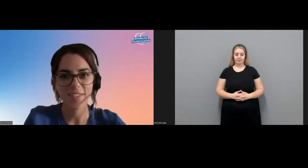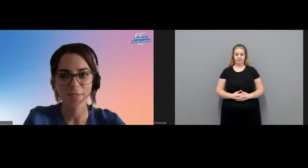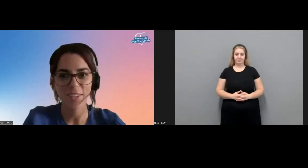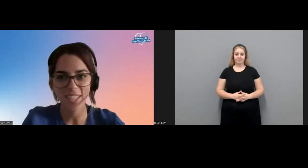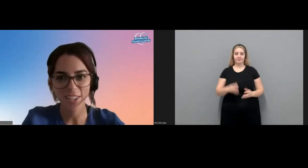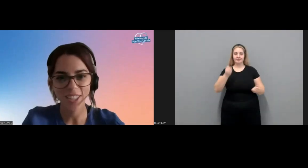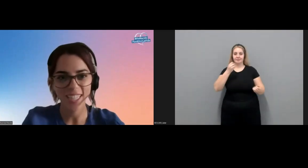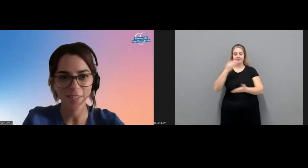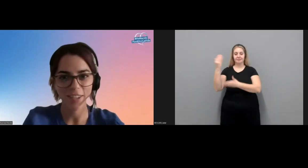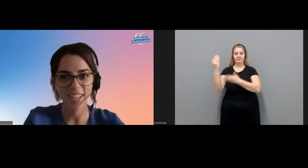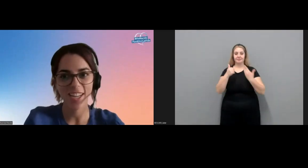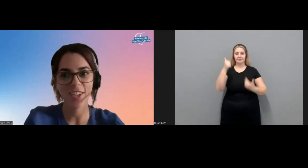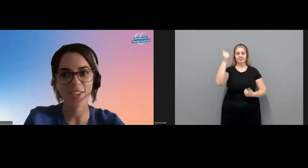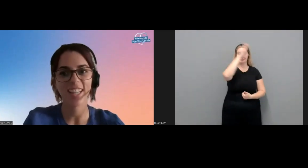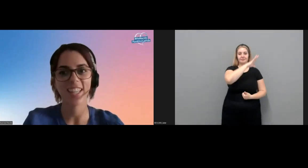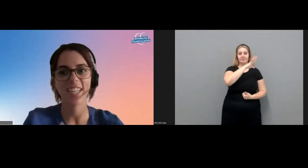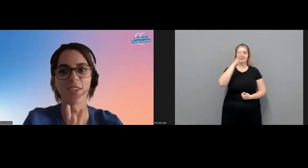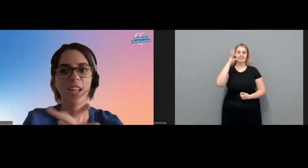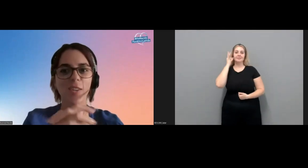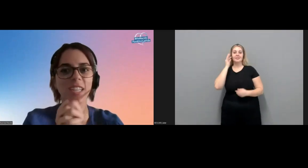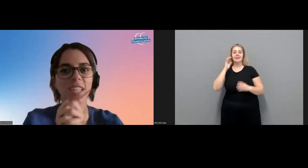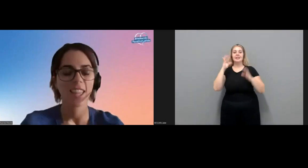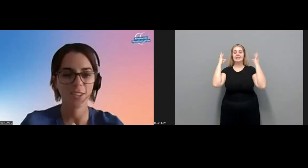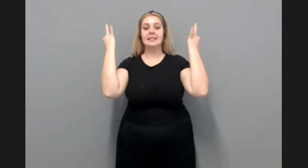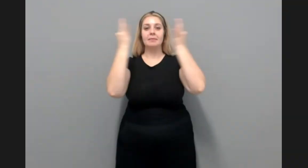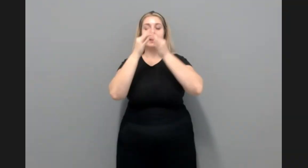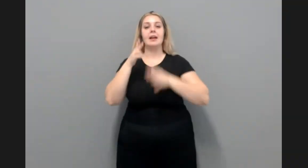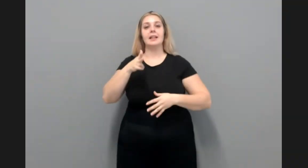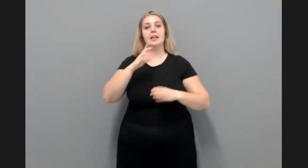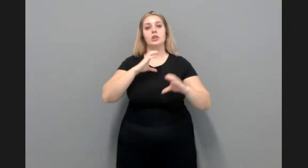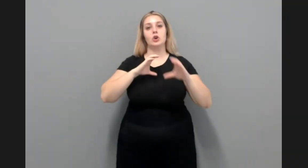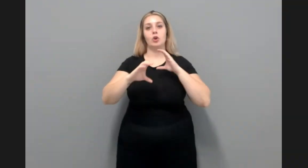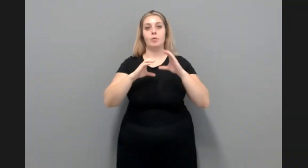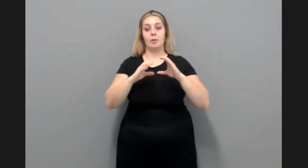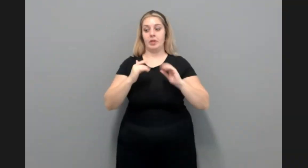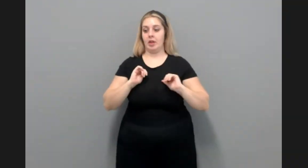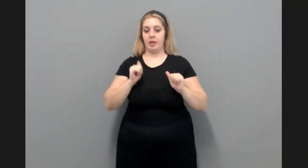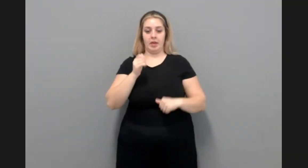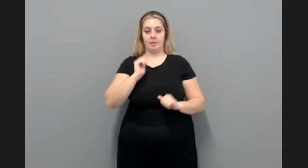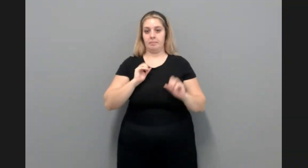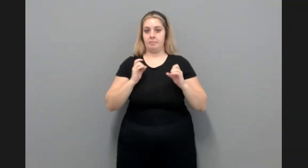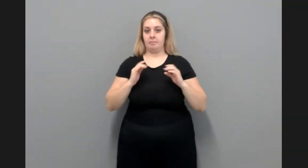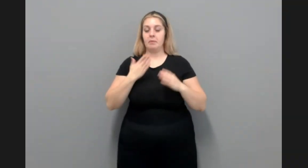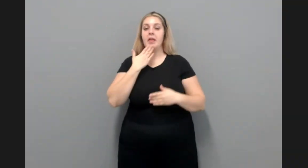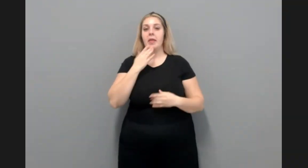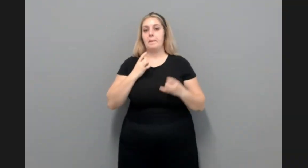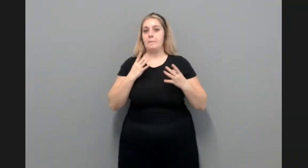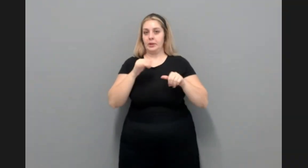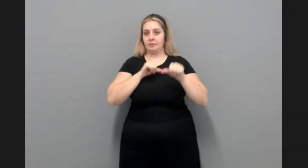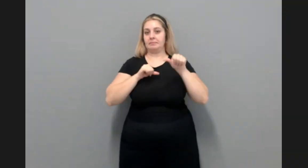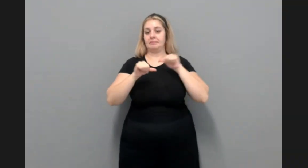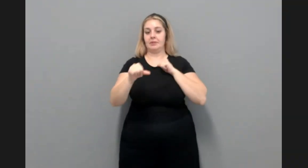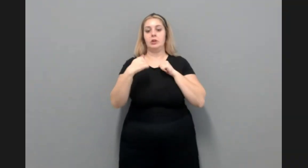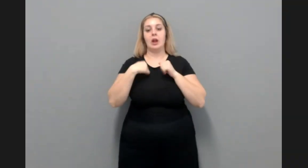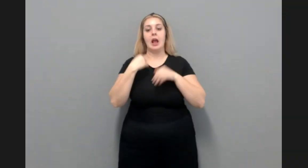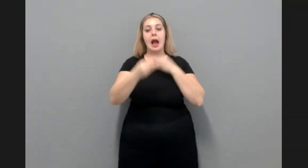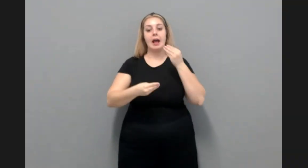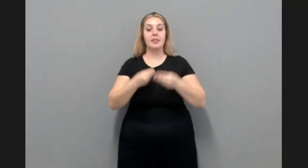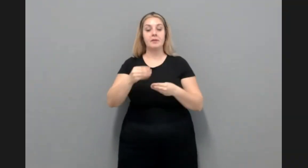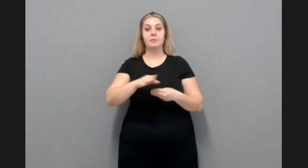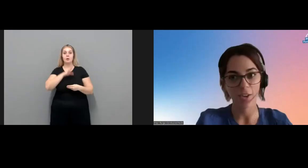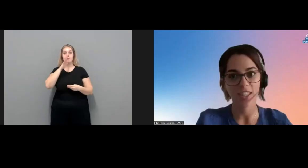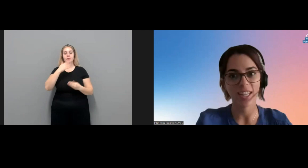Bienvenidas y bienvenidos al seminario El Derecho a la Comunicación desde Edades Tempranas, el cual realizamos con motivo